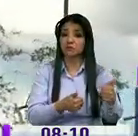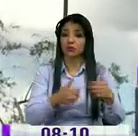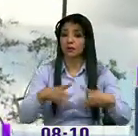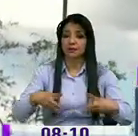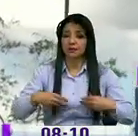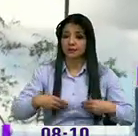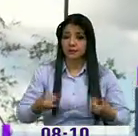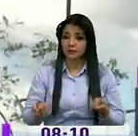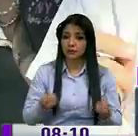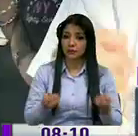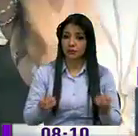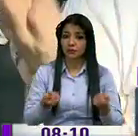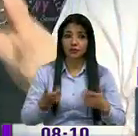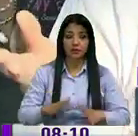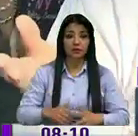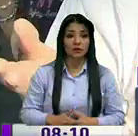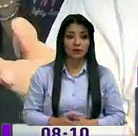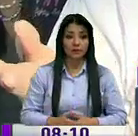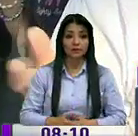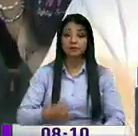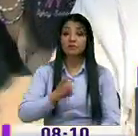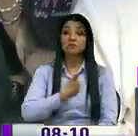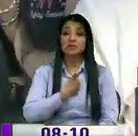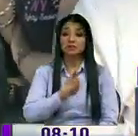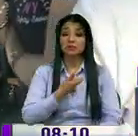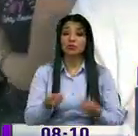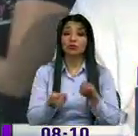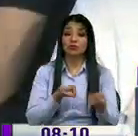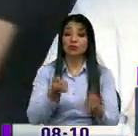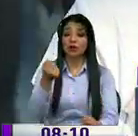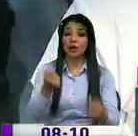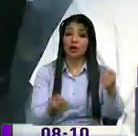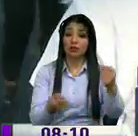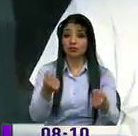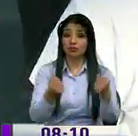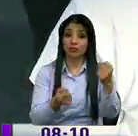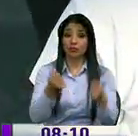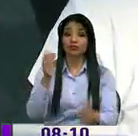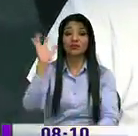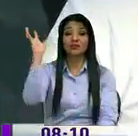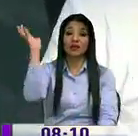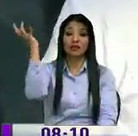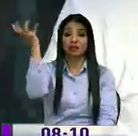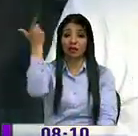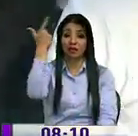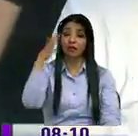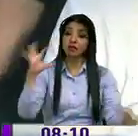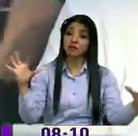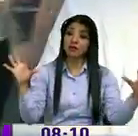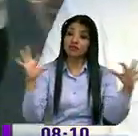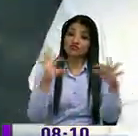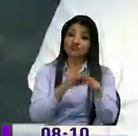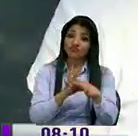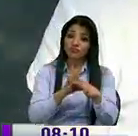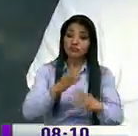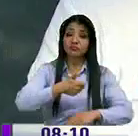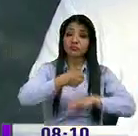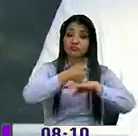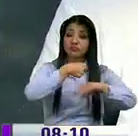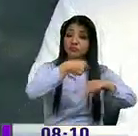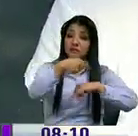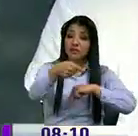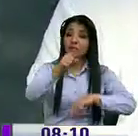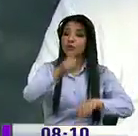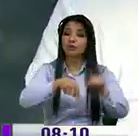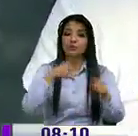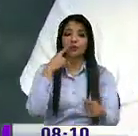de control. Los dispositivos de control satelital aducen que no están homologados de la AMT y por lo tanto no son